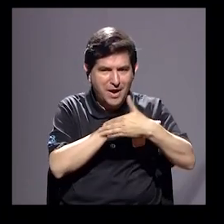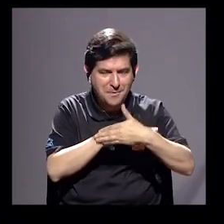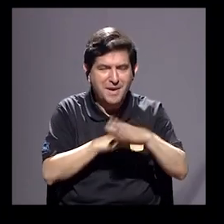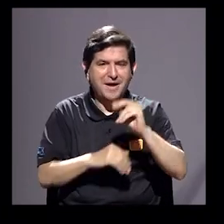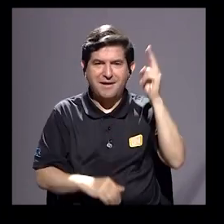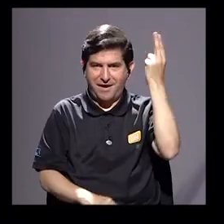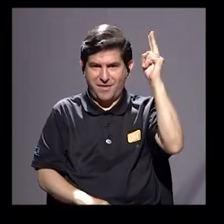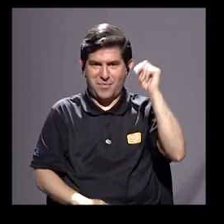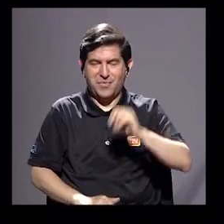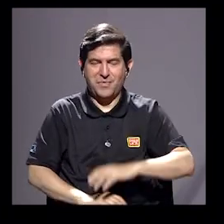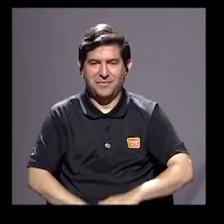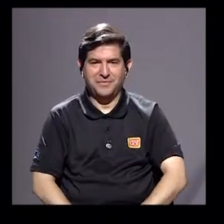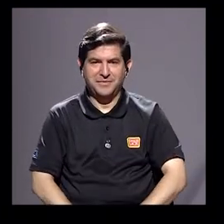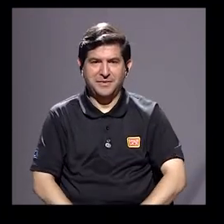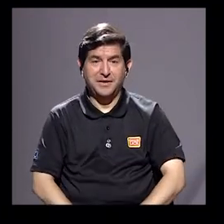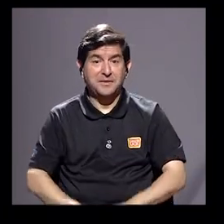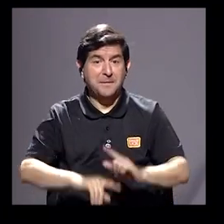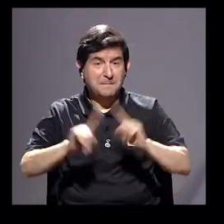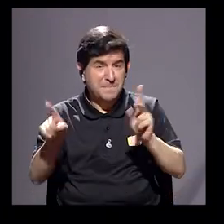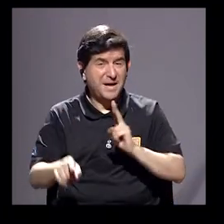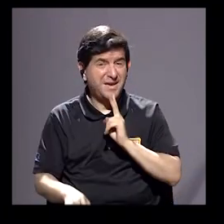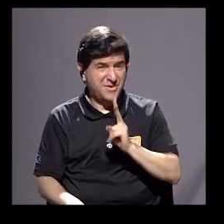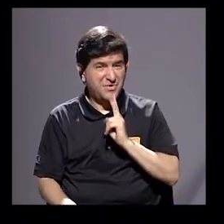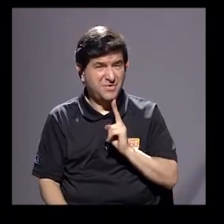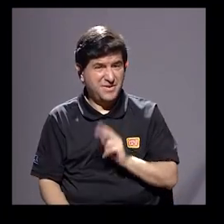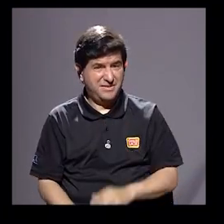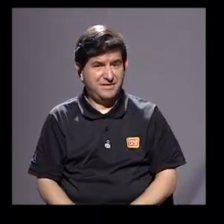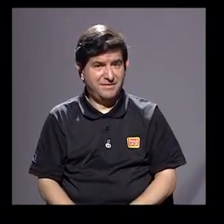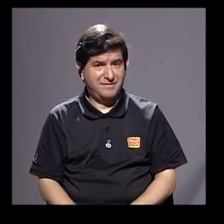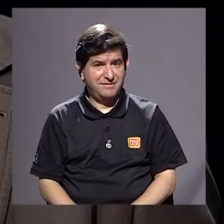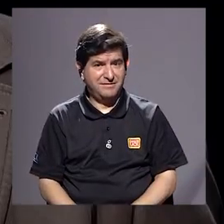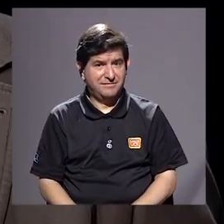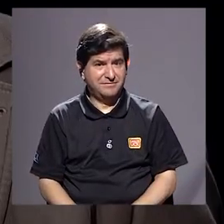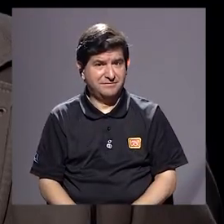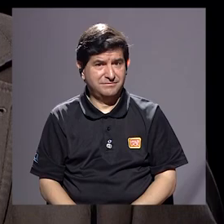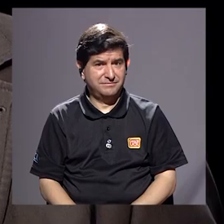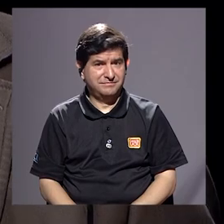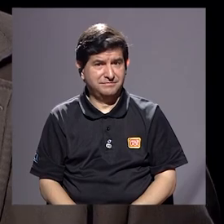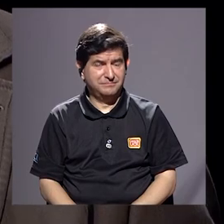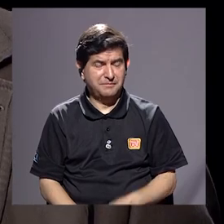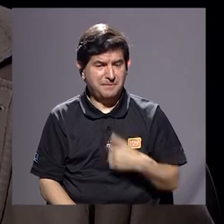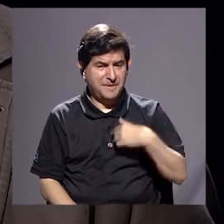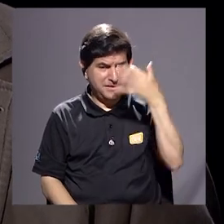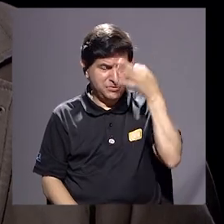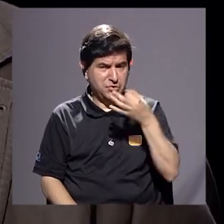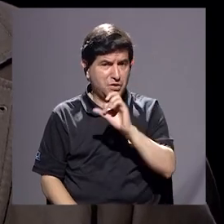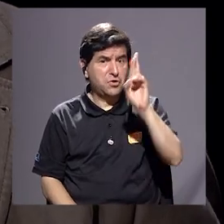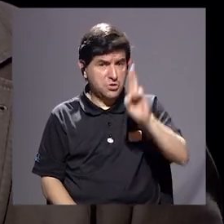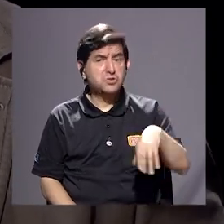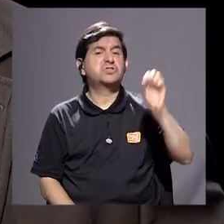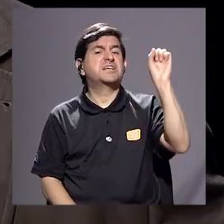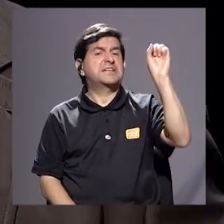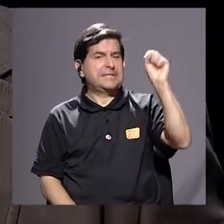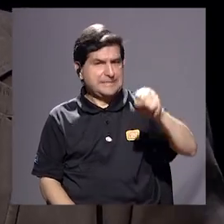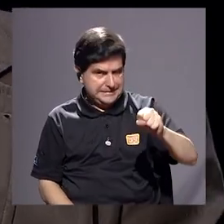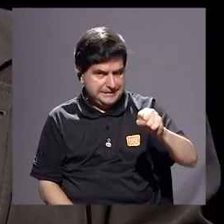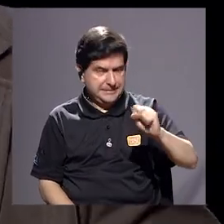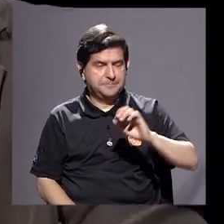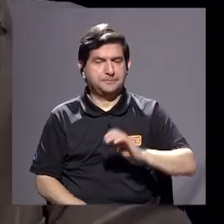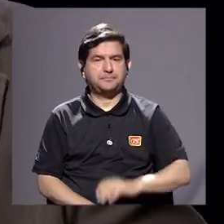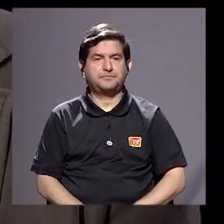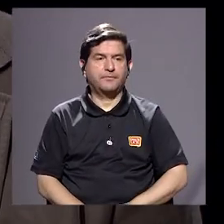uruguay pero es verdaderamente real es todo yo creo que costa rica si vamos a ver